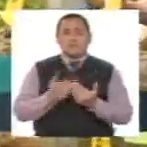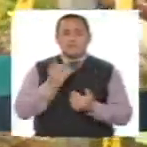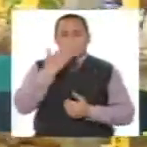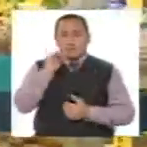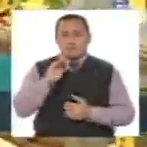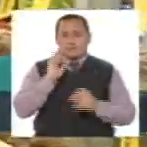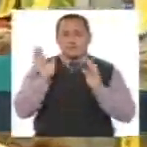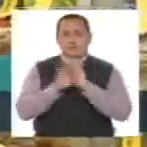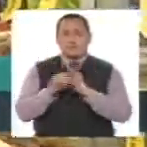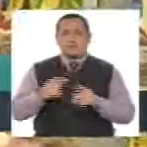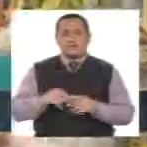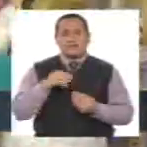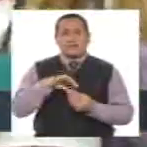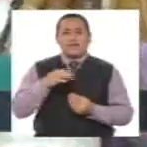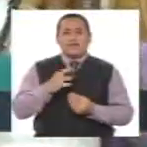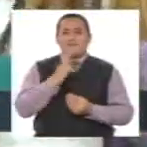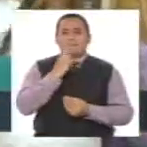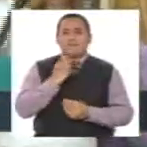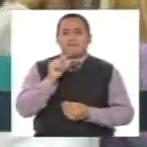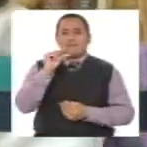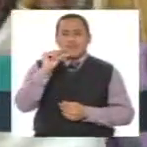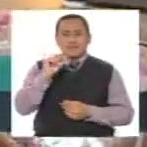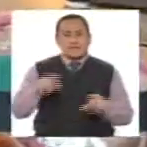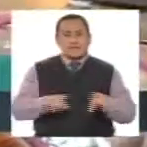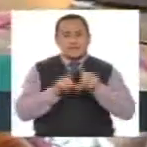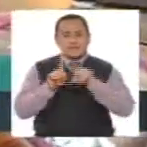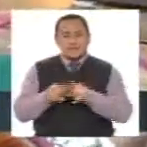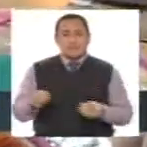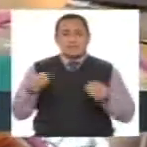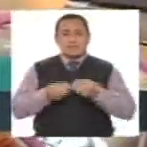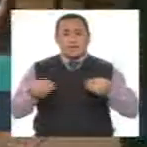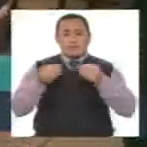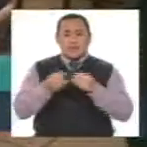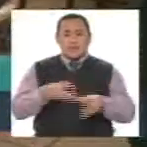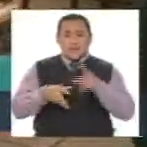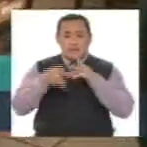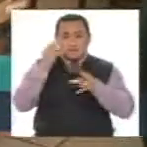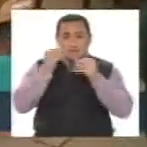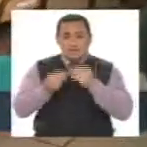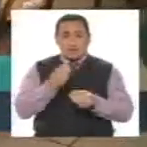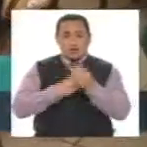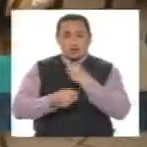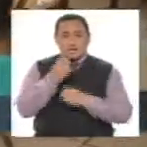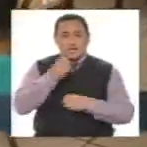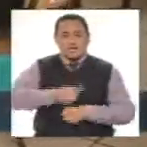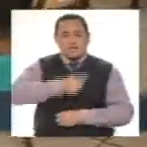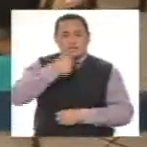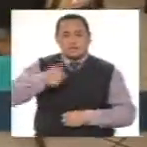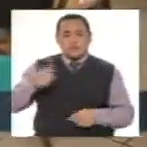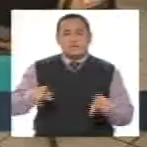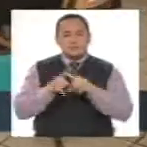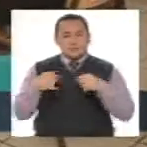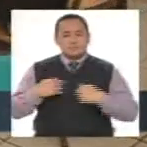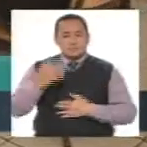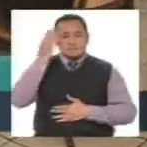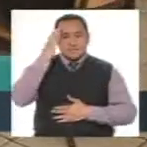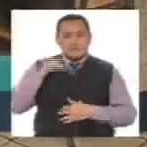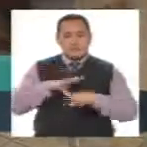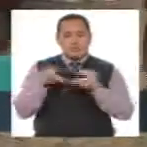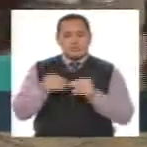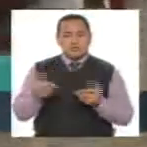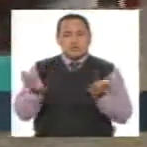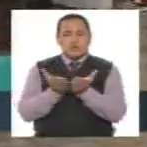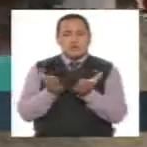como por ejemplo las presas a mejor alimentación mayor rendimiento y así lo entendieron las autoridades de esa institución educativa